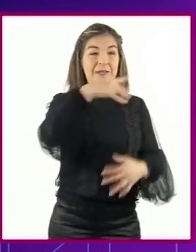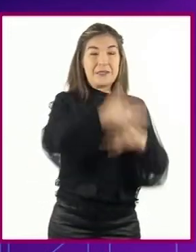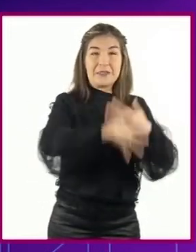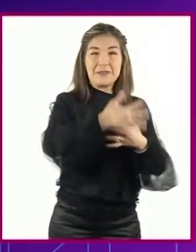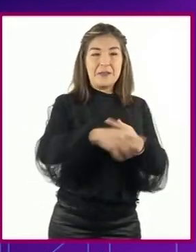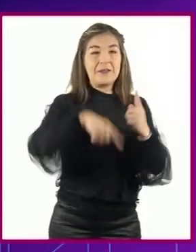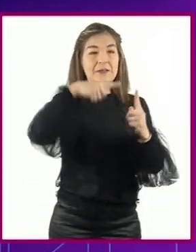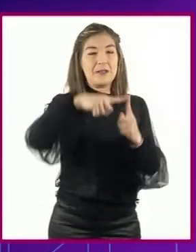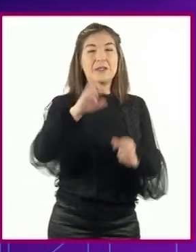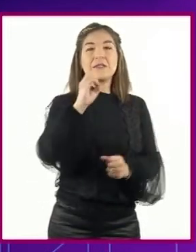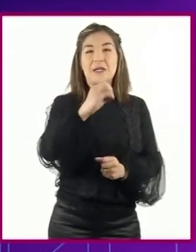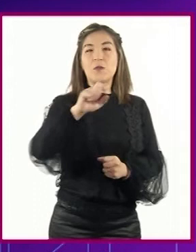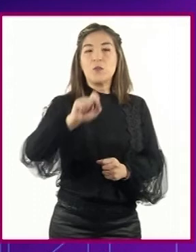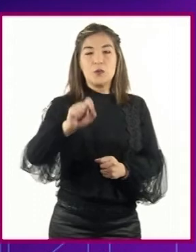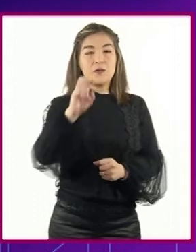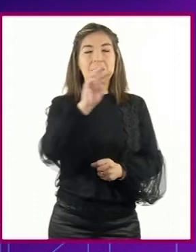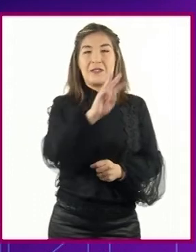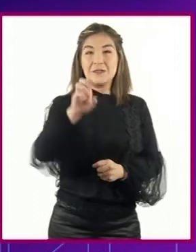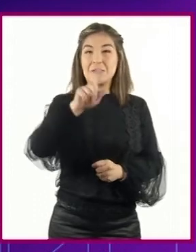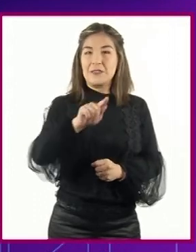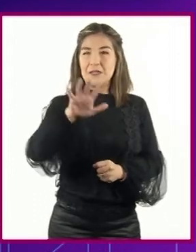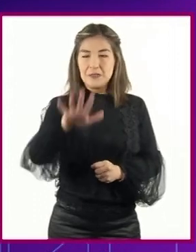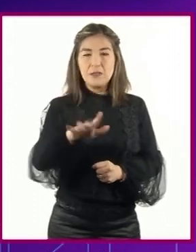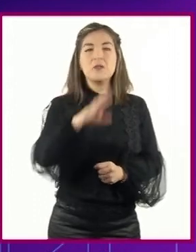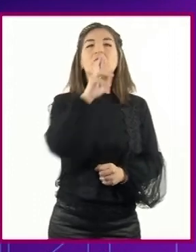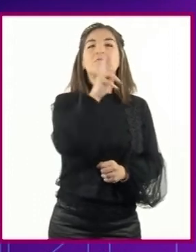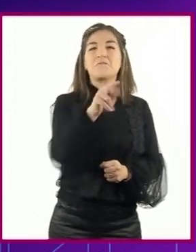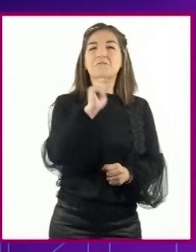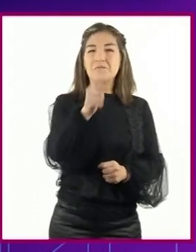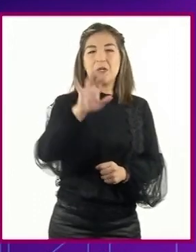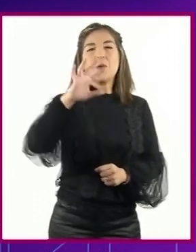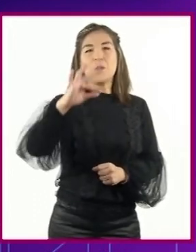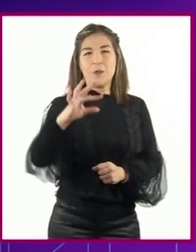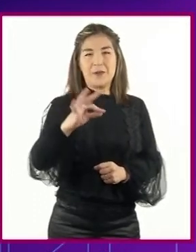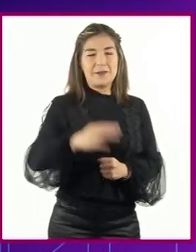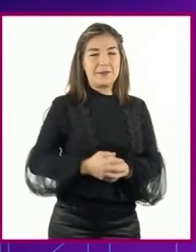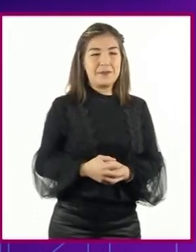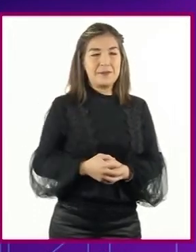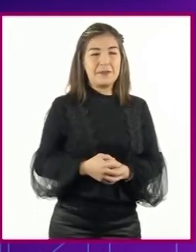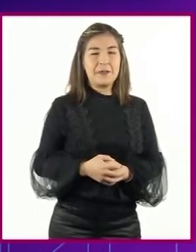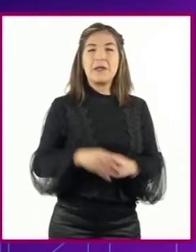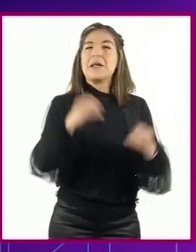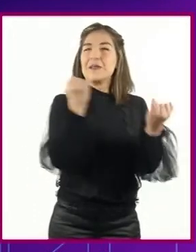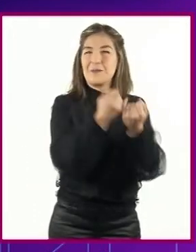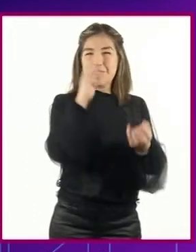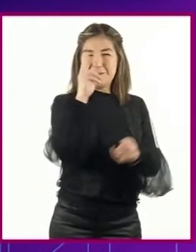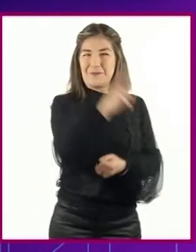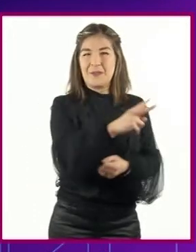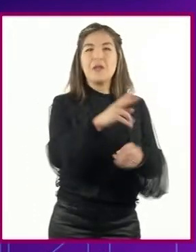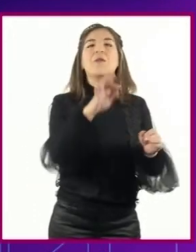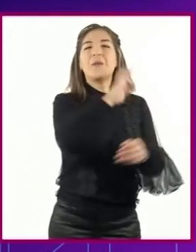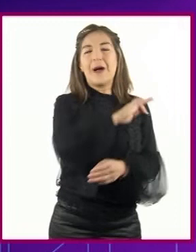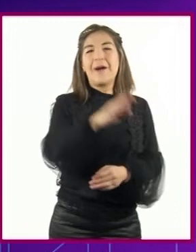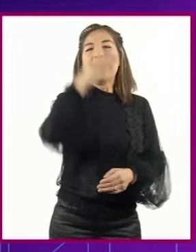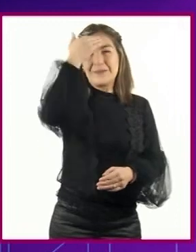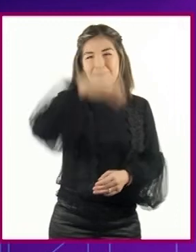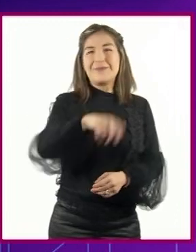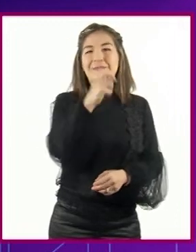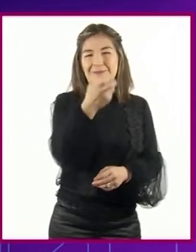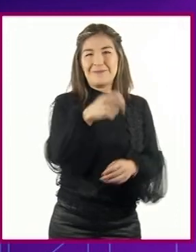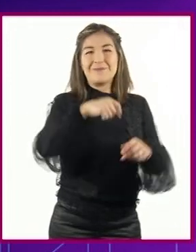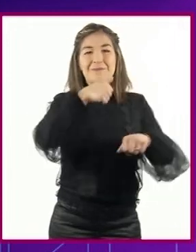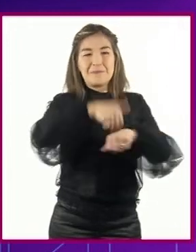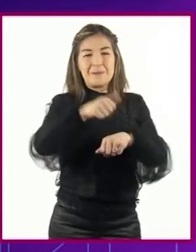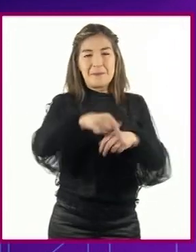entre 0.375, el cociente es 40. De esta manera, podemos afirmar que las